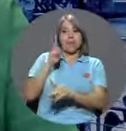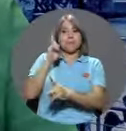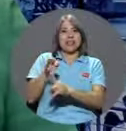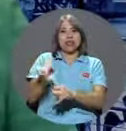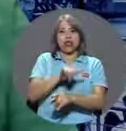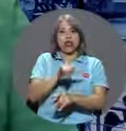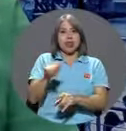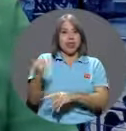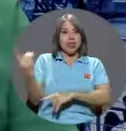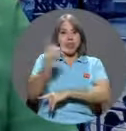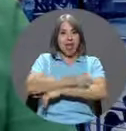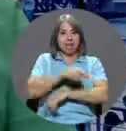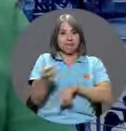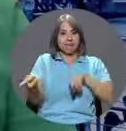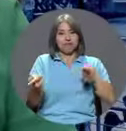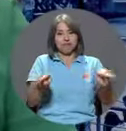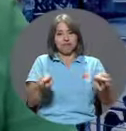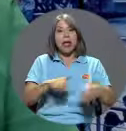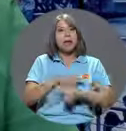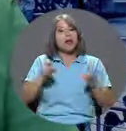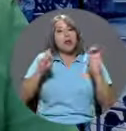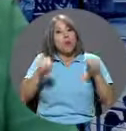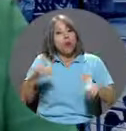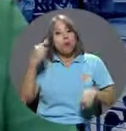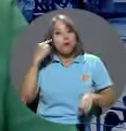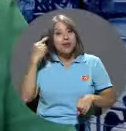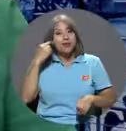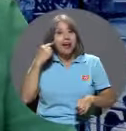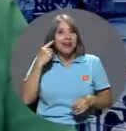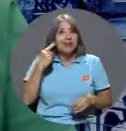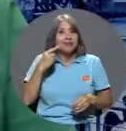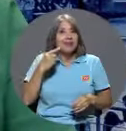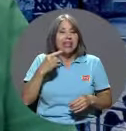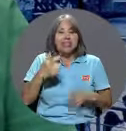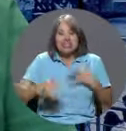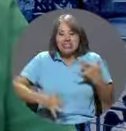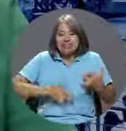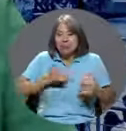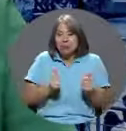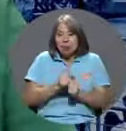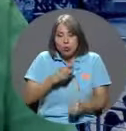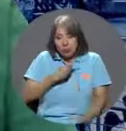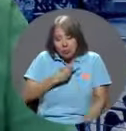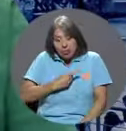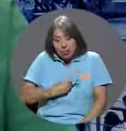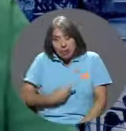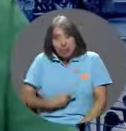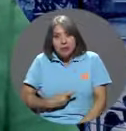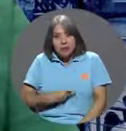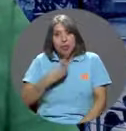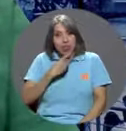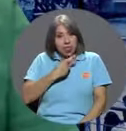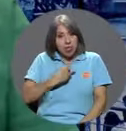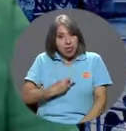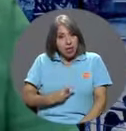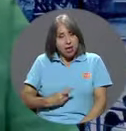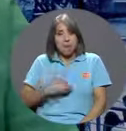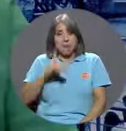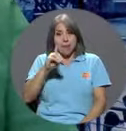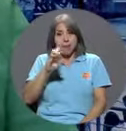algunos indicadores. Podemos pensar en los síntomas propios de la depresión, que es el